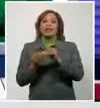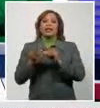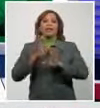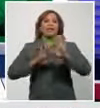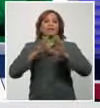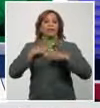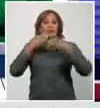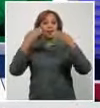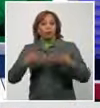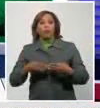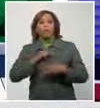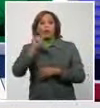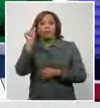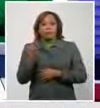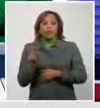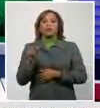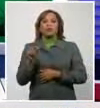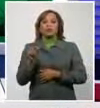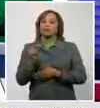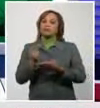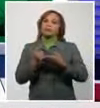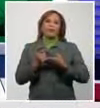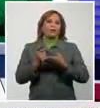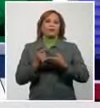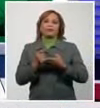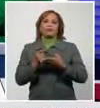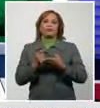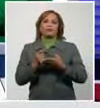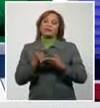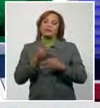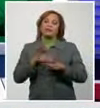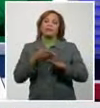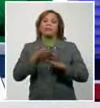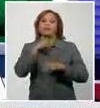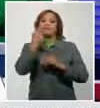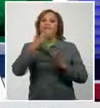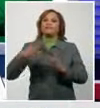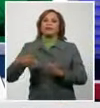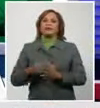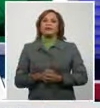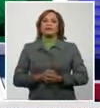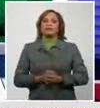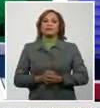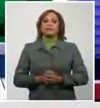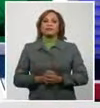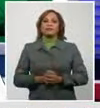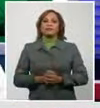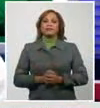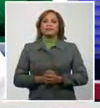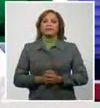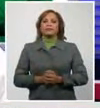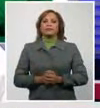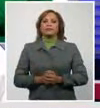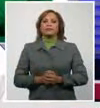personas, pues conlleva a este desenlace. Con esta